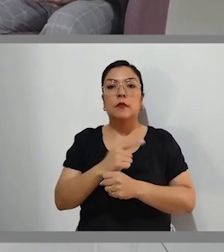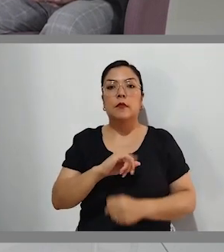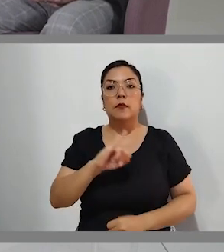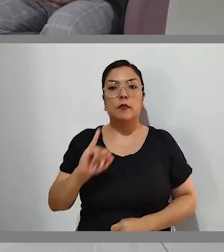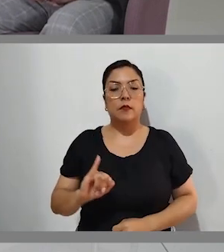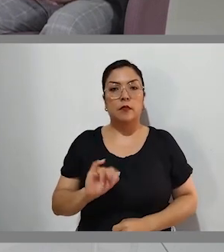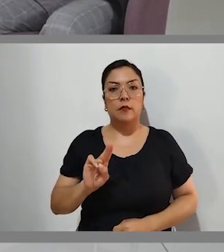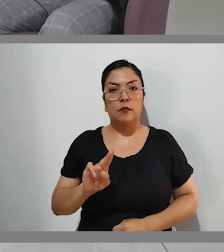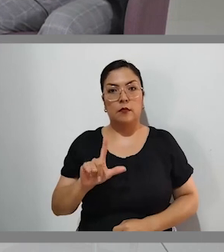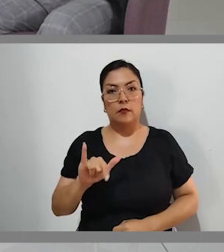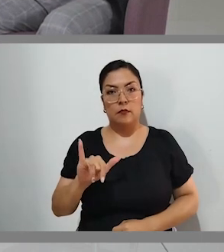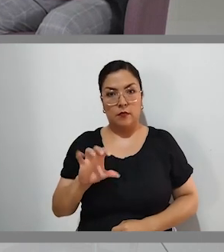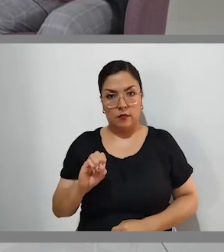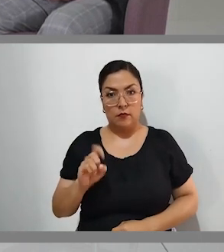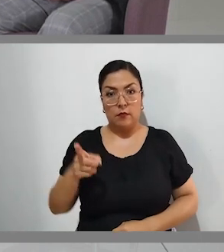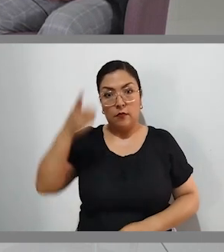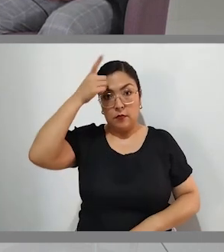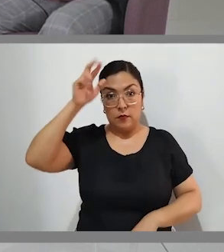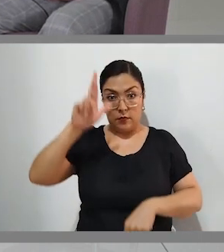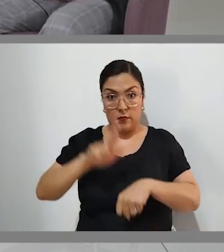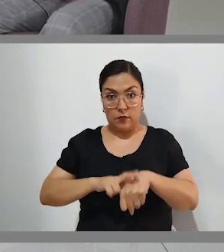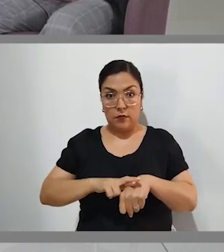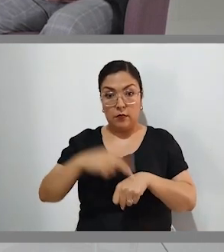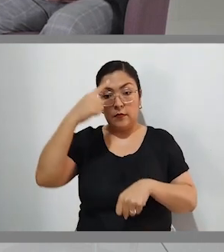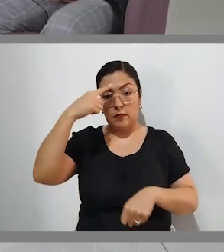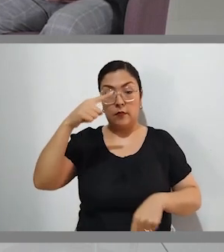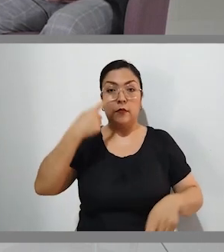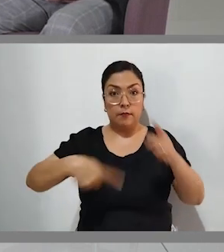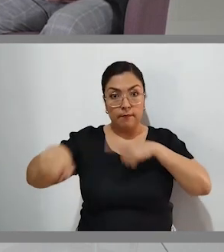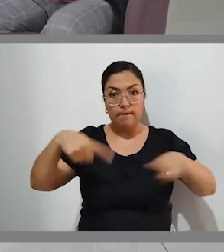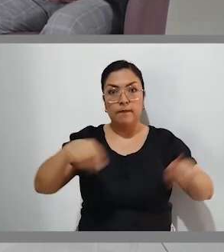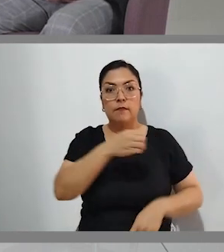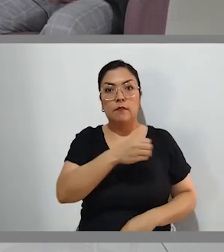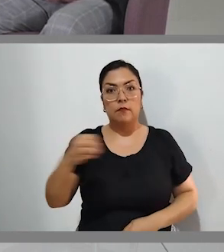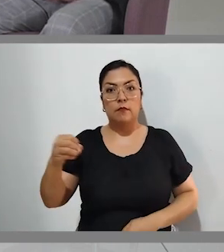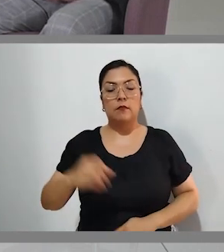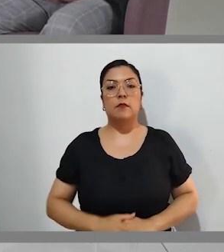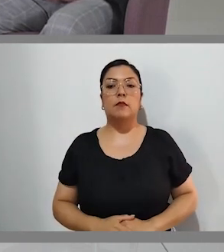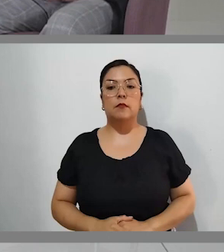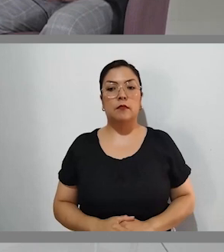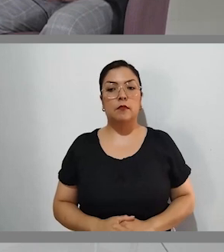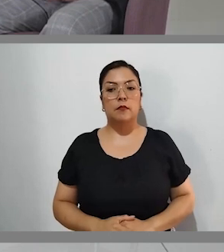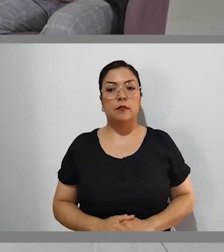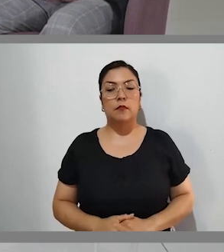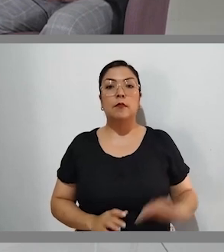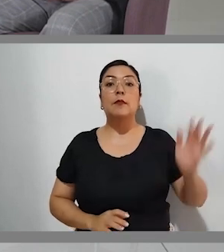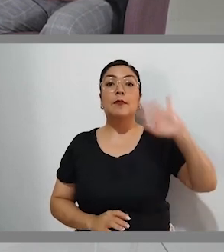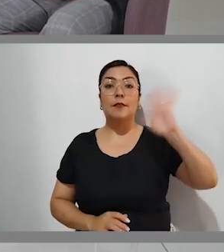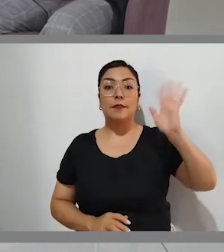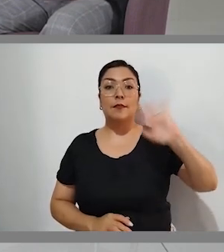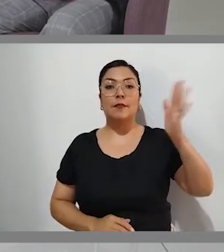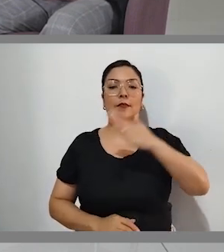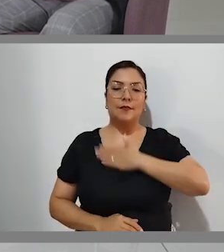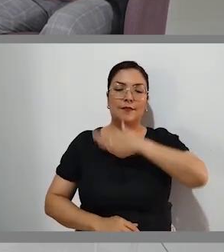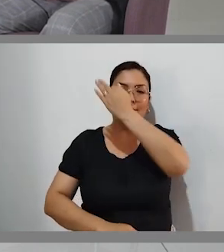Lavenán, quien es director ejecutivo de organización electoral de nuestro instituto. ¿Qué tal, consejero? Muy buena tarde, gracias